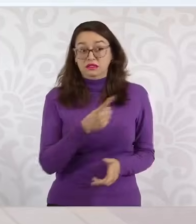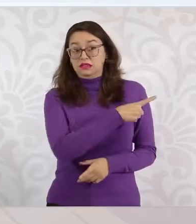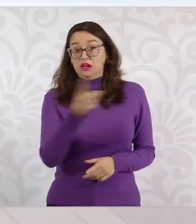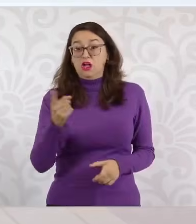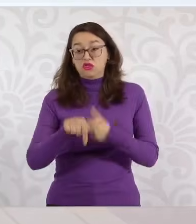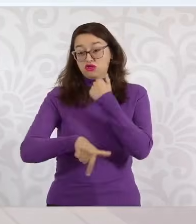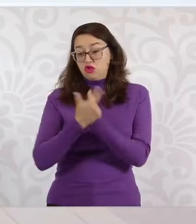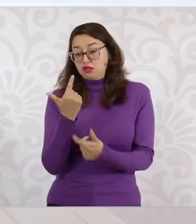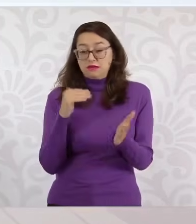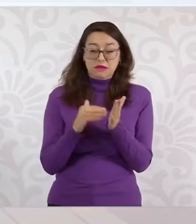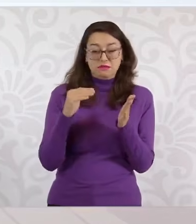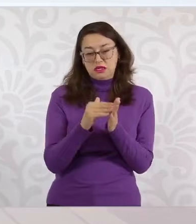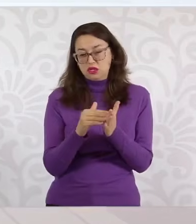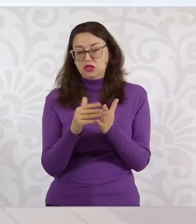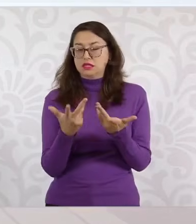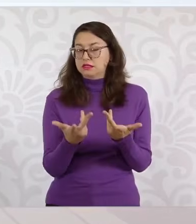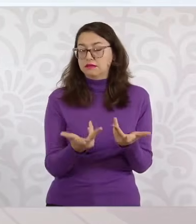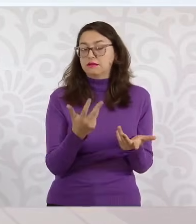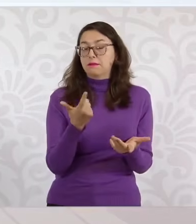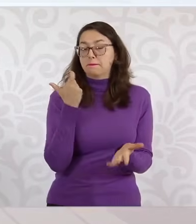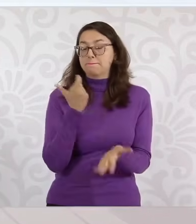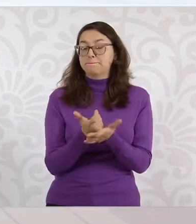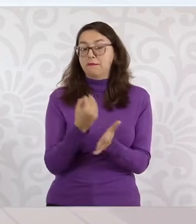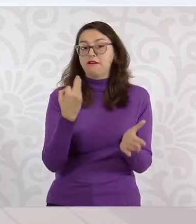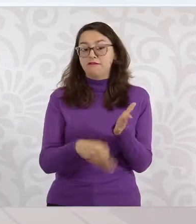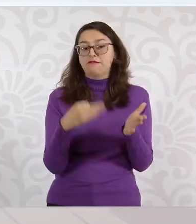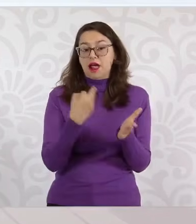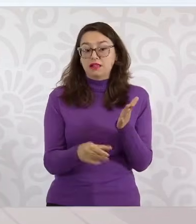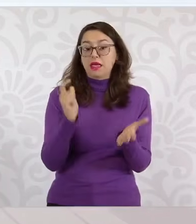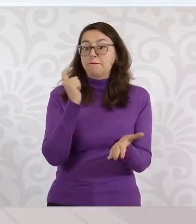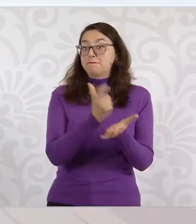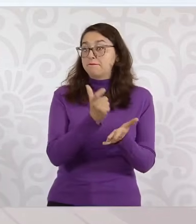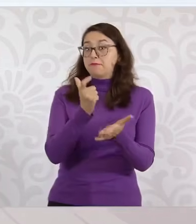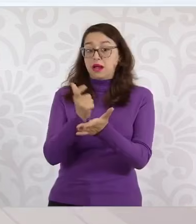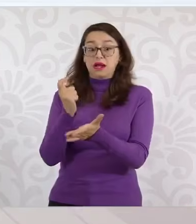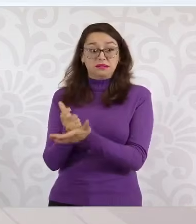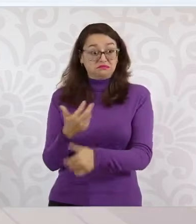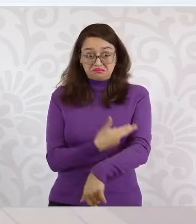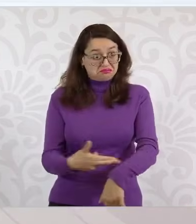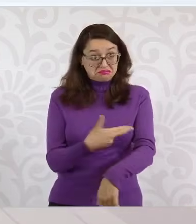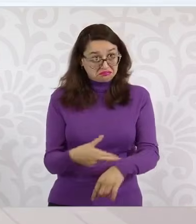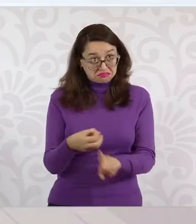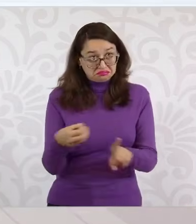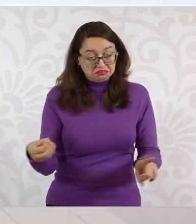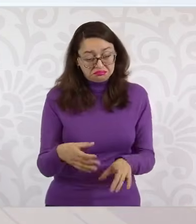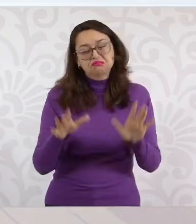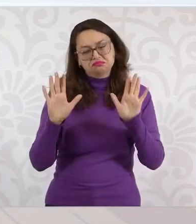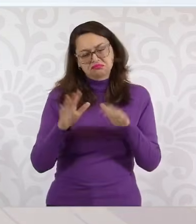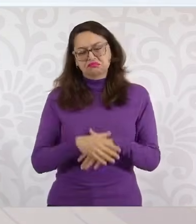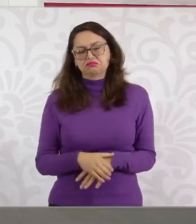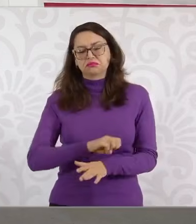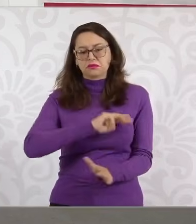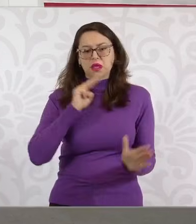12,000 millones en empresas que de no regularizarse pues van a tener las sanciones correspondientes, incluso